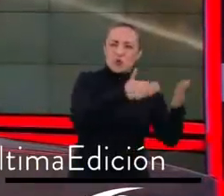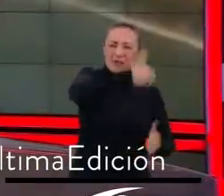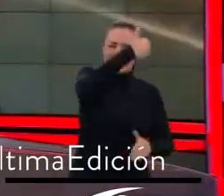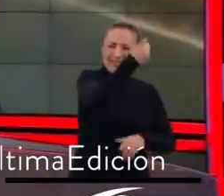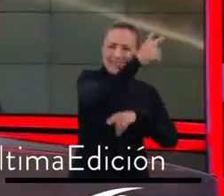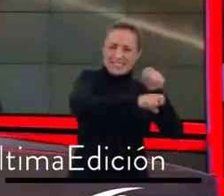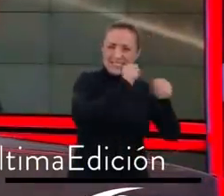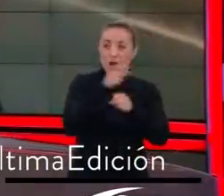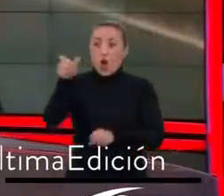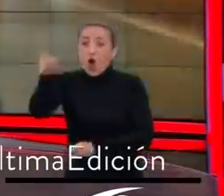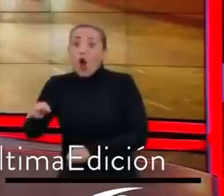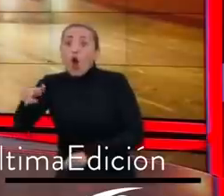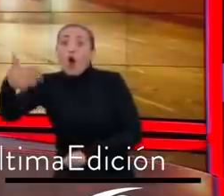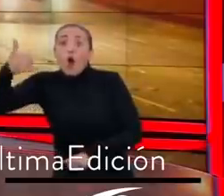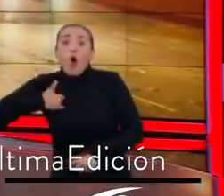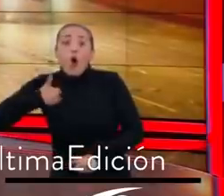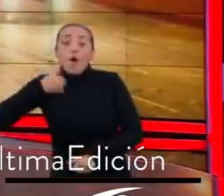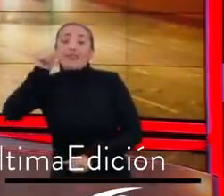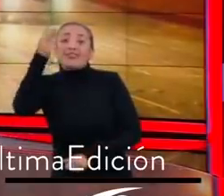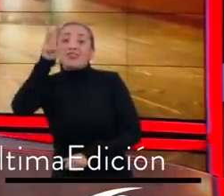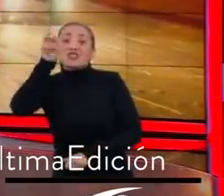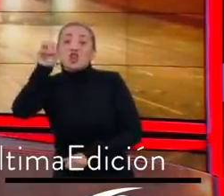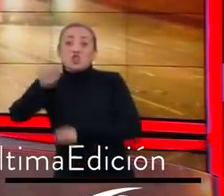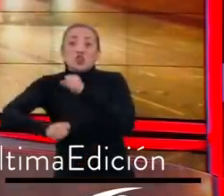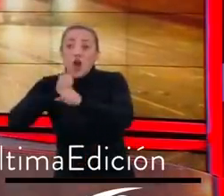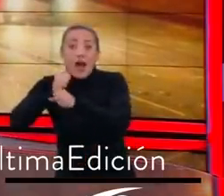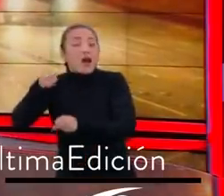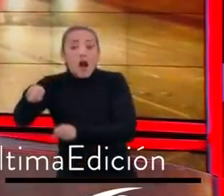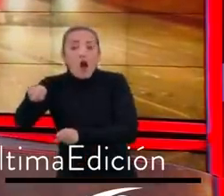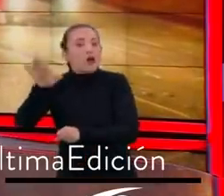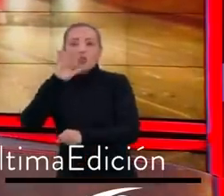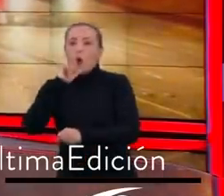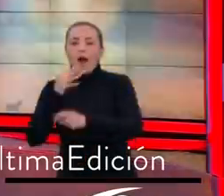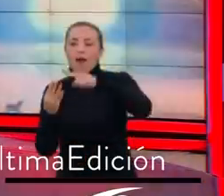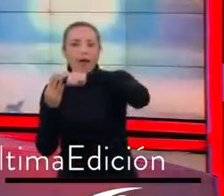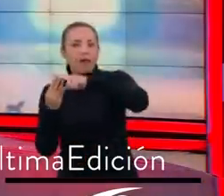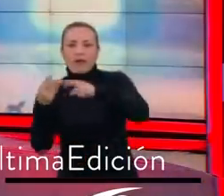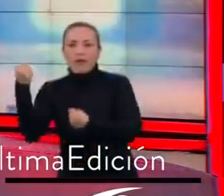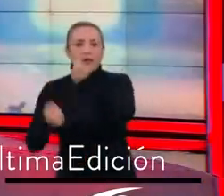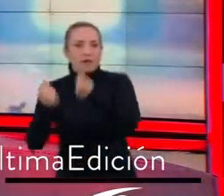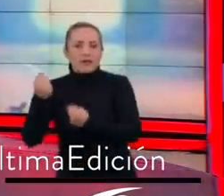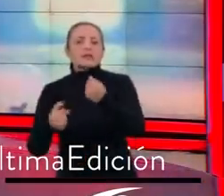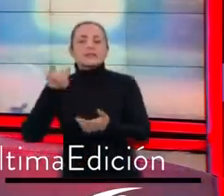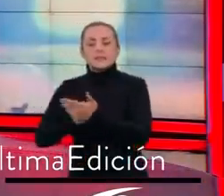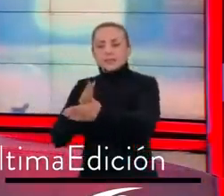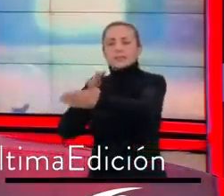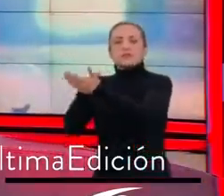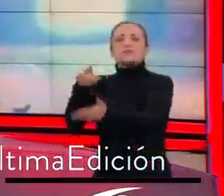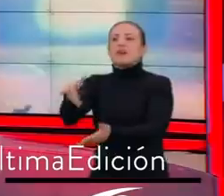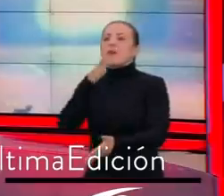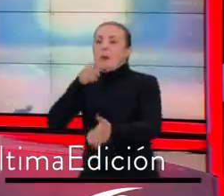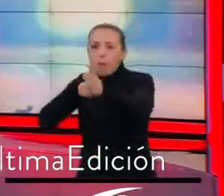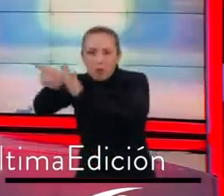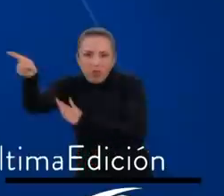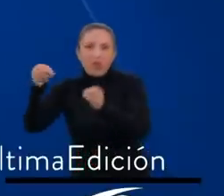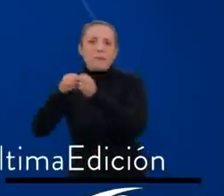edad, no tenía licencia de conducción. La fiscalía le imputará los delitos de homicidio culposo, omisión de socorro y fuga.